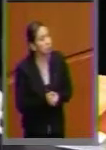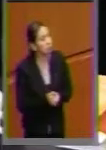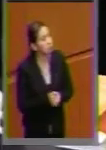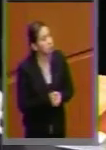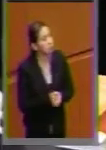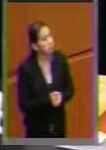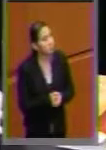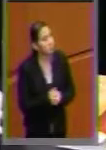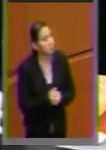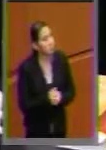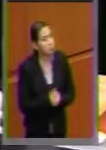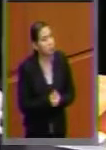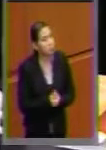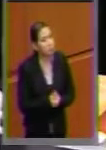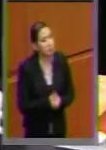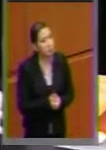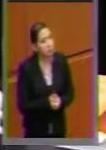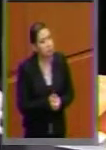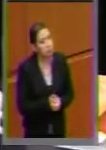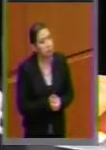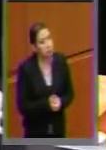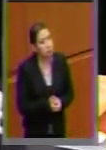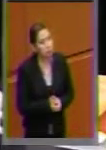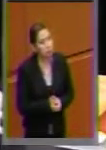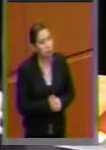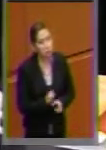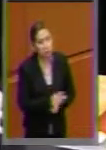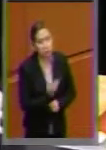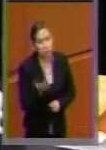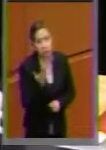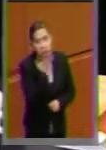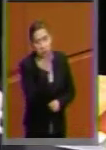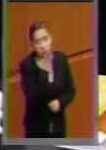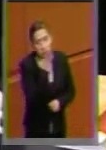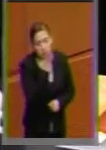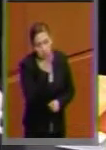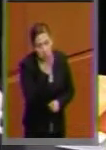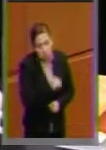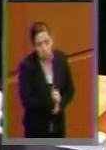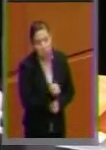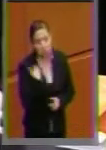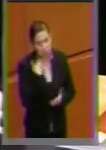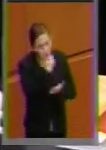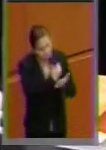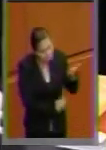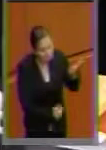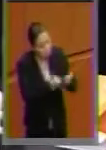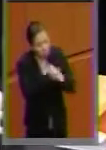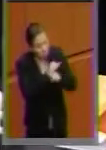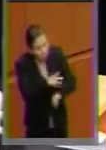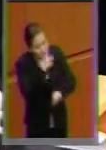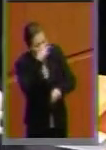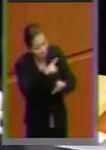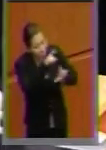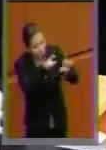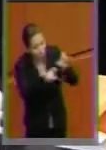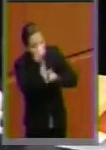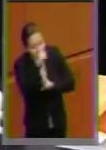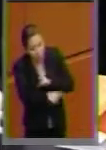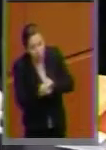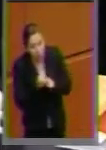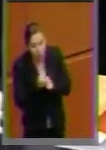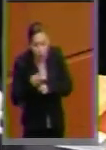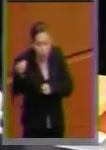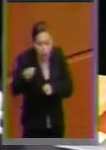verdad aliado hoy porque no es triste la implementación de una base de datos a nivel nacional para la información